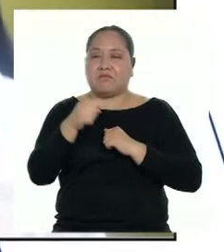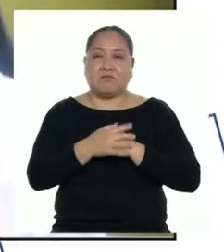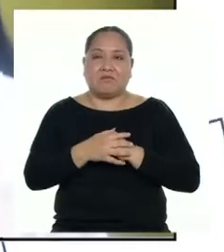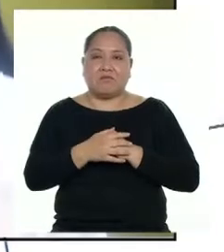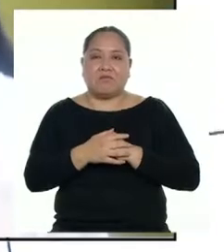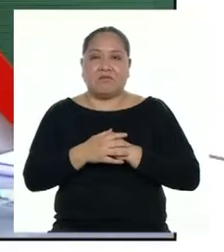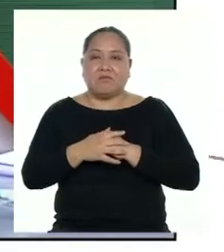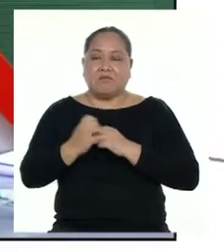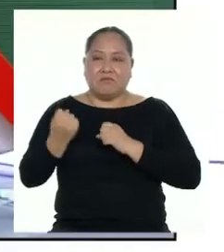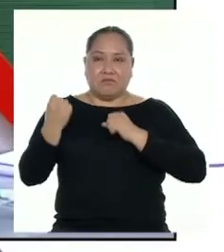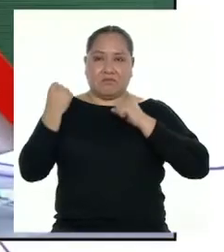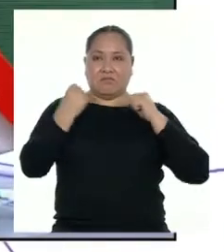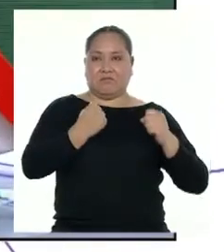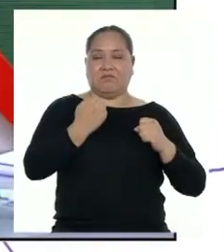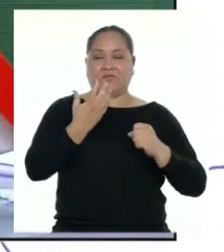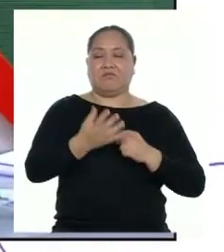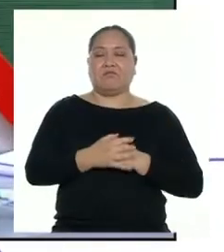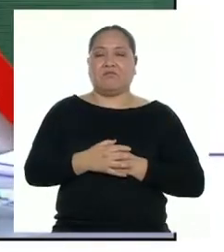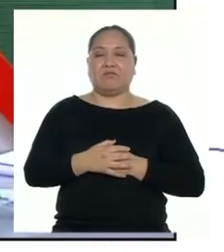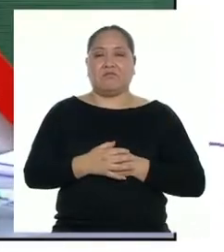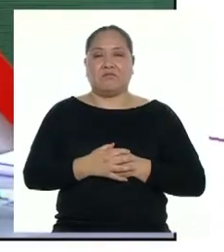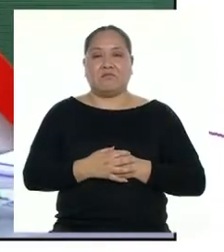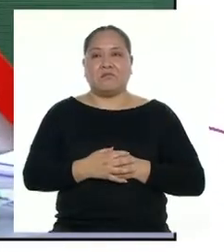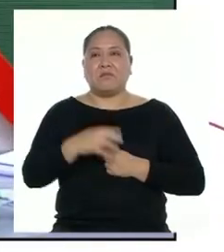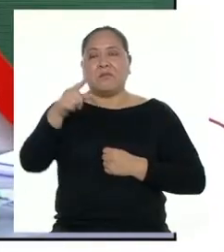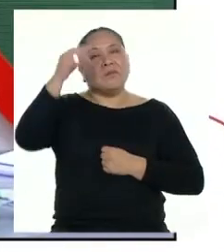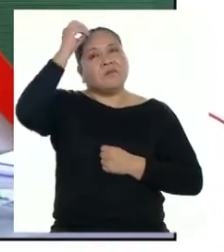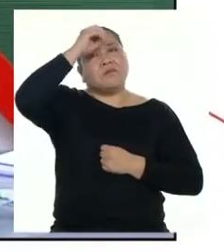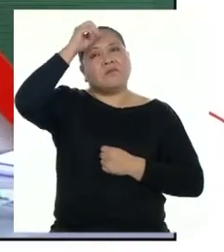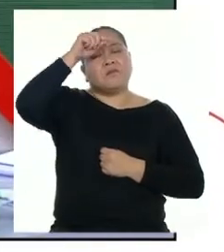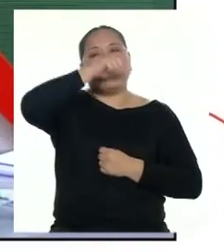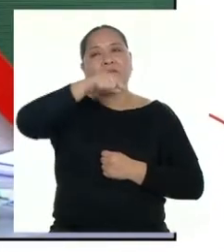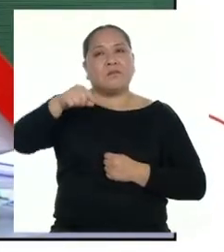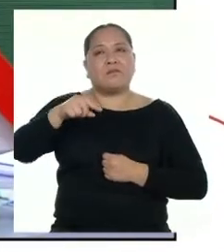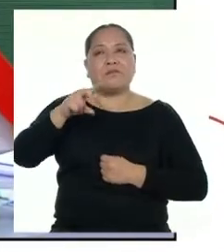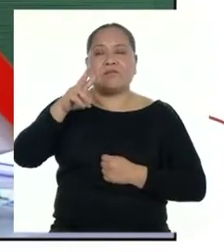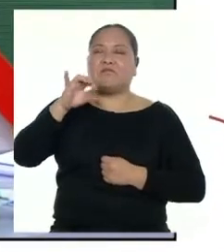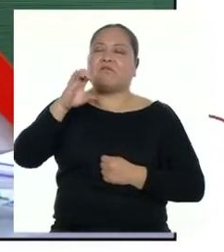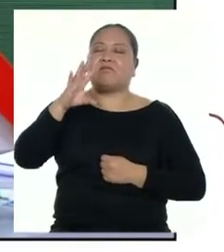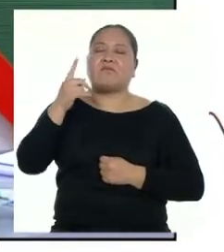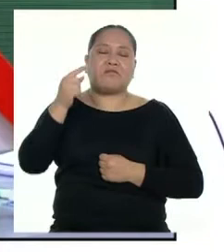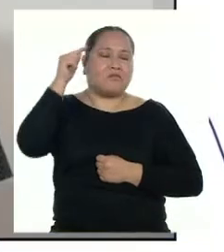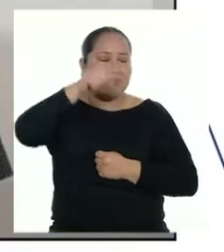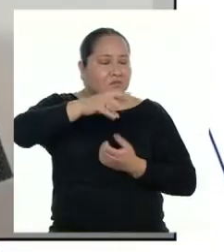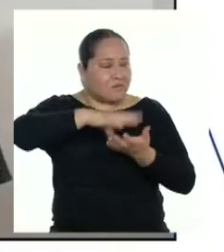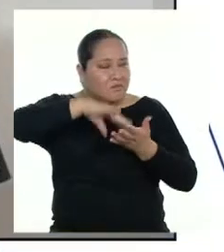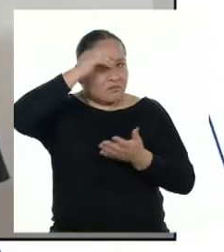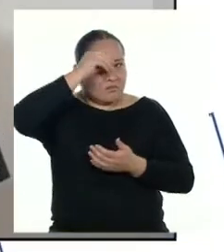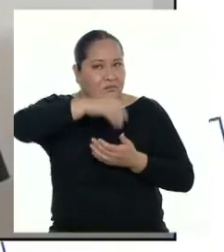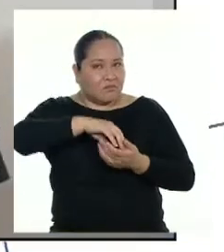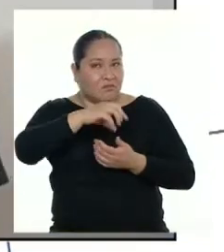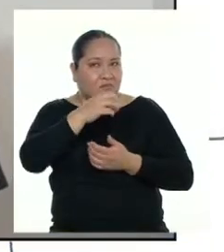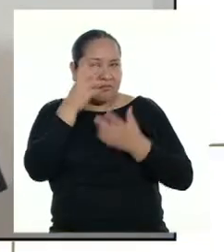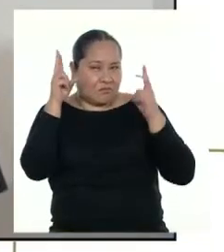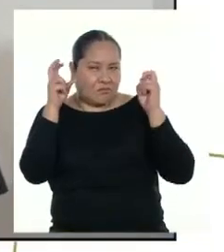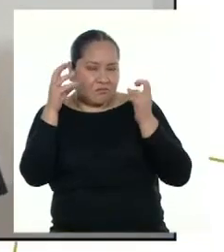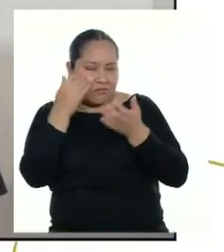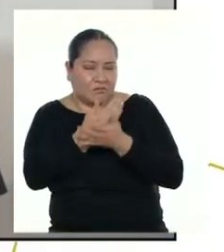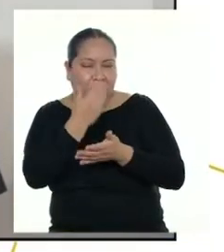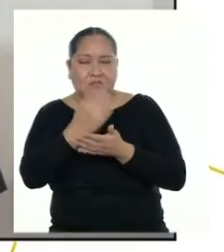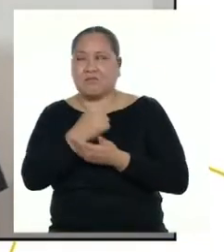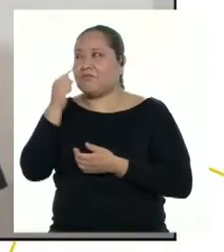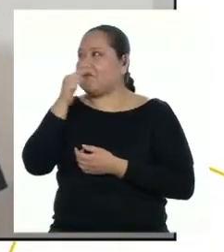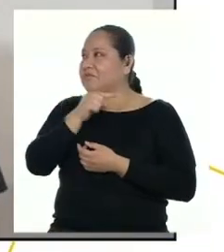bien fortalecido. Víctor, ¿qué opinas? ¿Crees que en este par de semanas has aprendido algo nuevo? Este par de semanas sí me ha